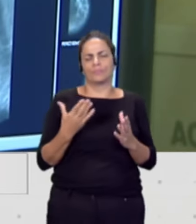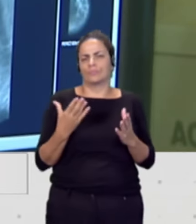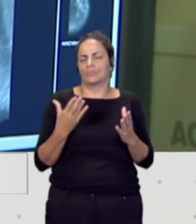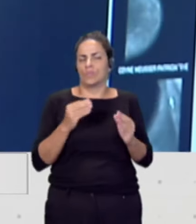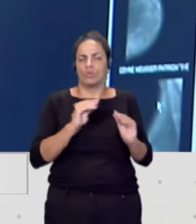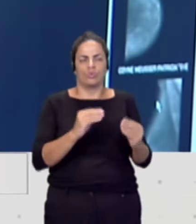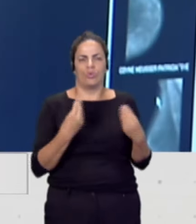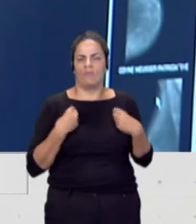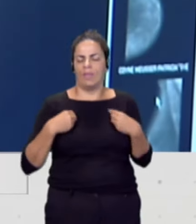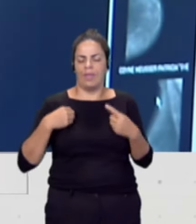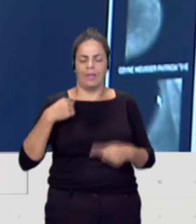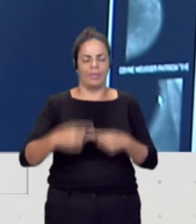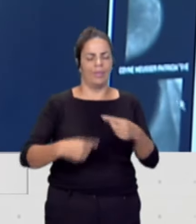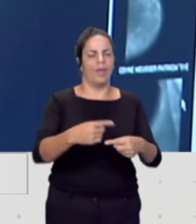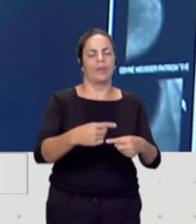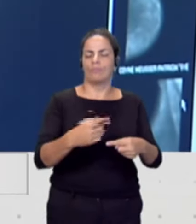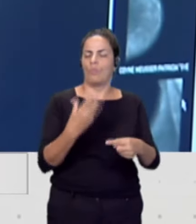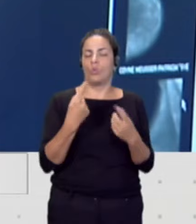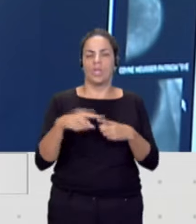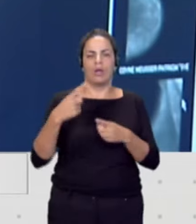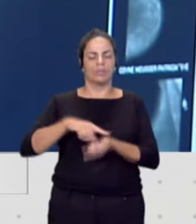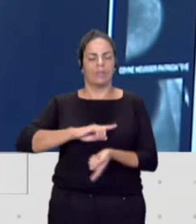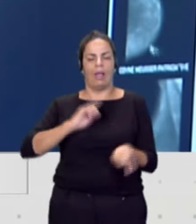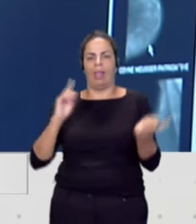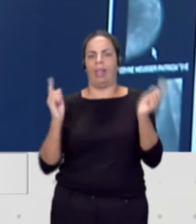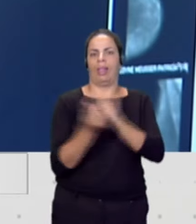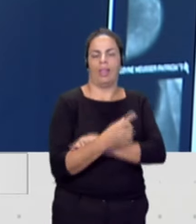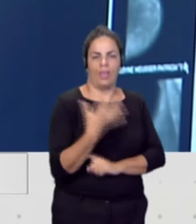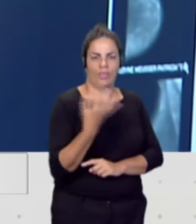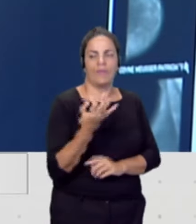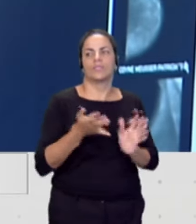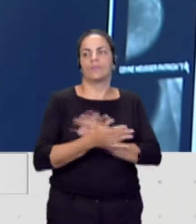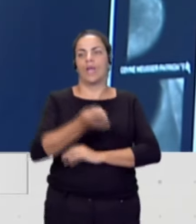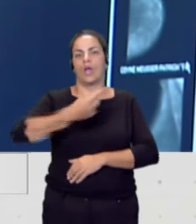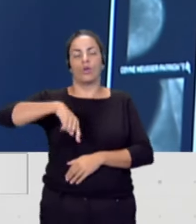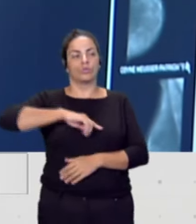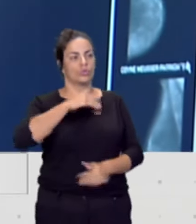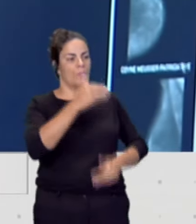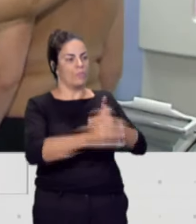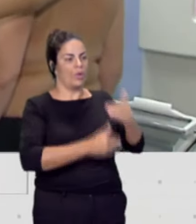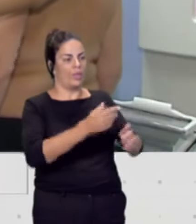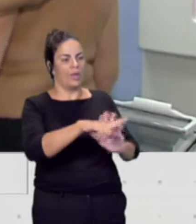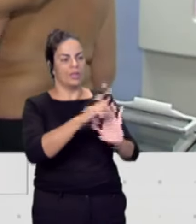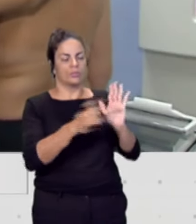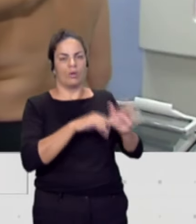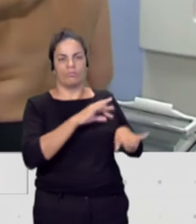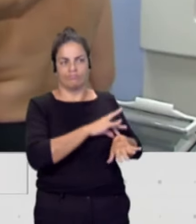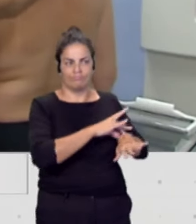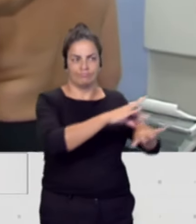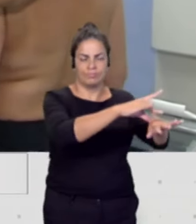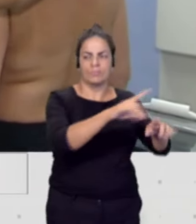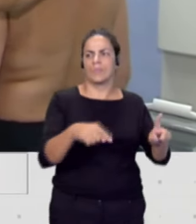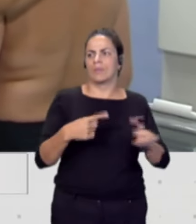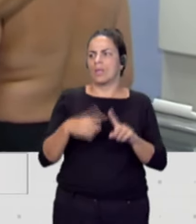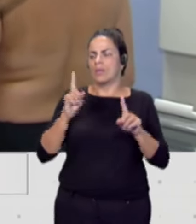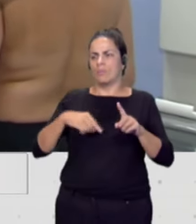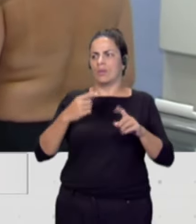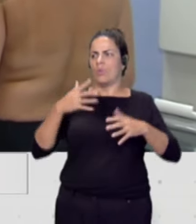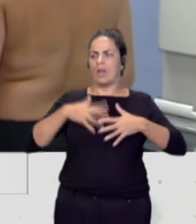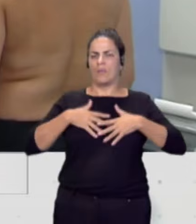día a día. Entonces, vamos a guiarle en todo el proceso. Claro, hay que gestionar adecuadamente toda esta montaña rusa de emociones en